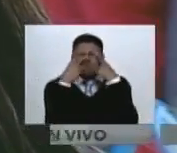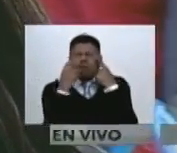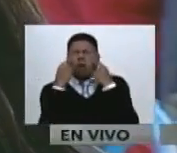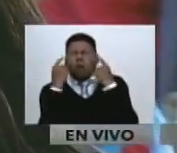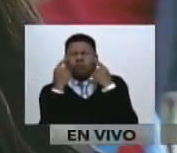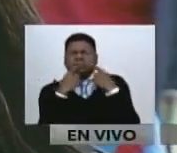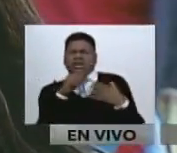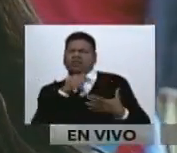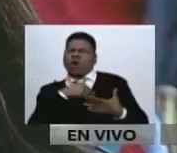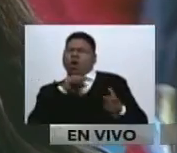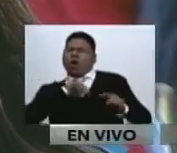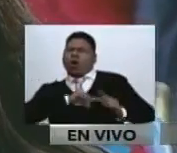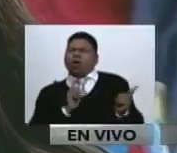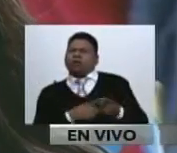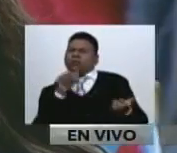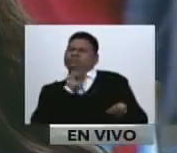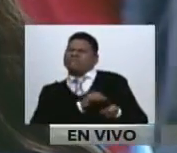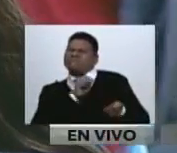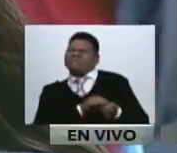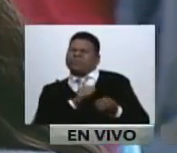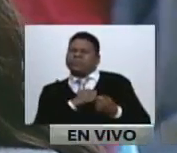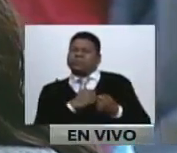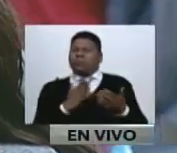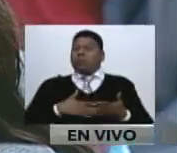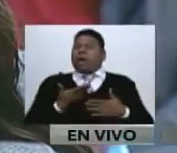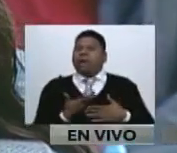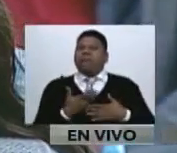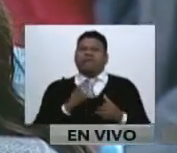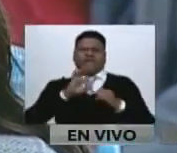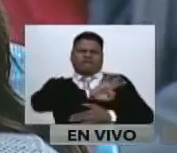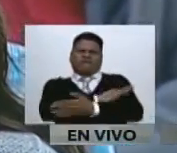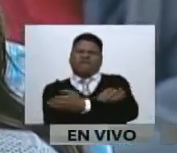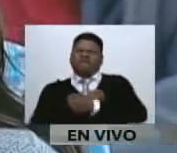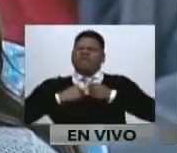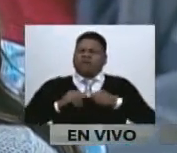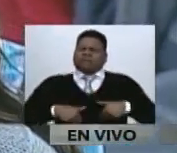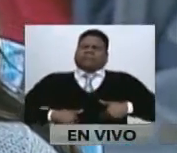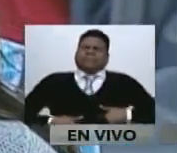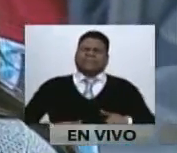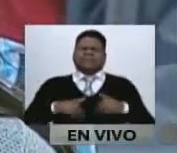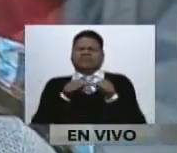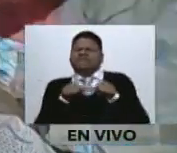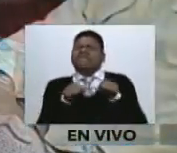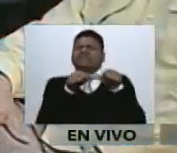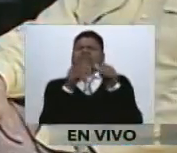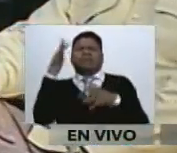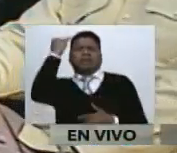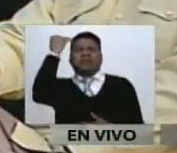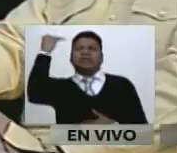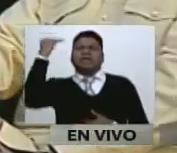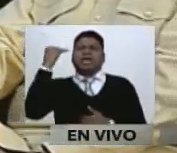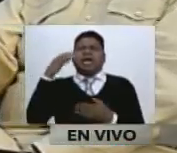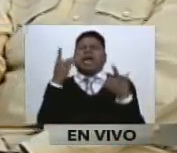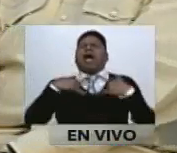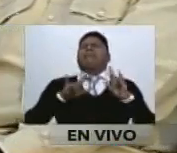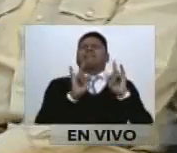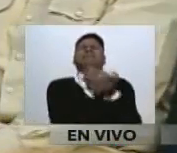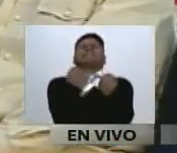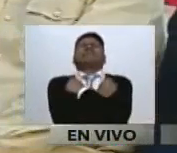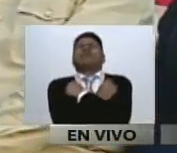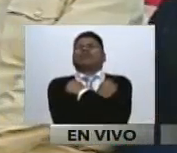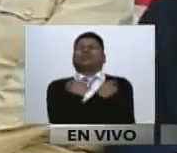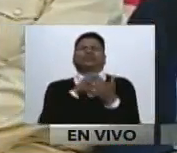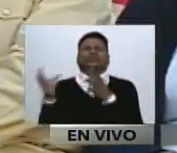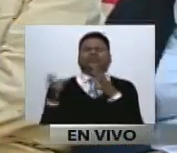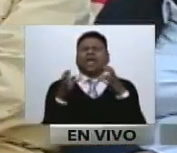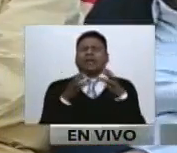se endurecen, podamos tener fortaleza para continuar firmes en nuestras ideas, amorosos en nuestras luchas, sin permitir que